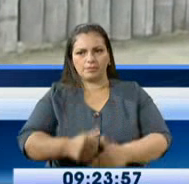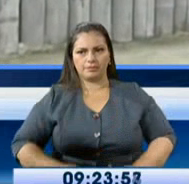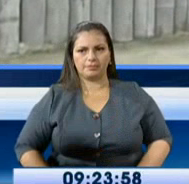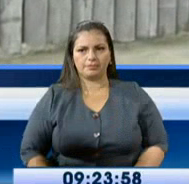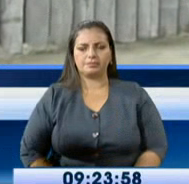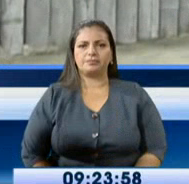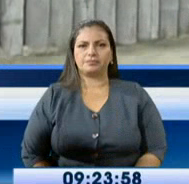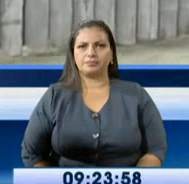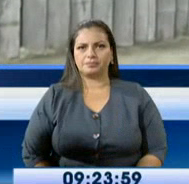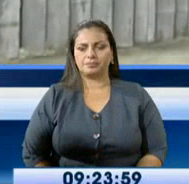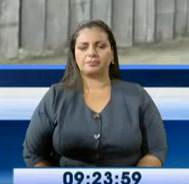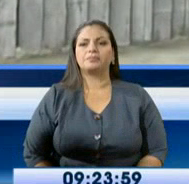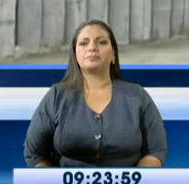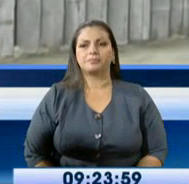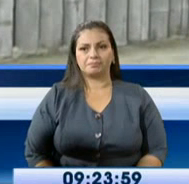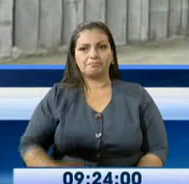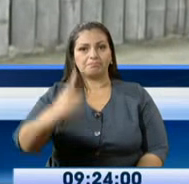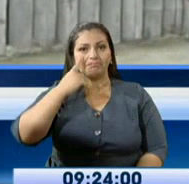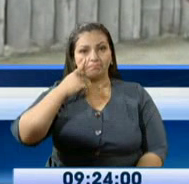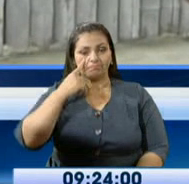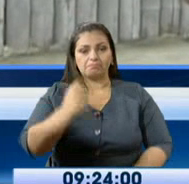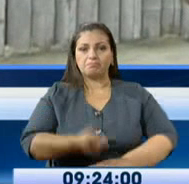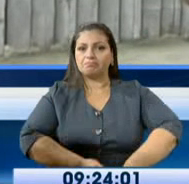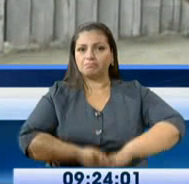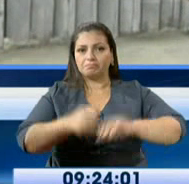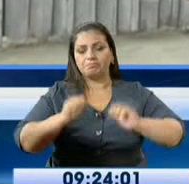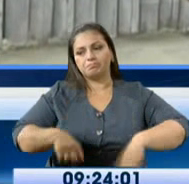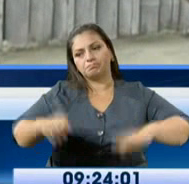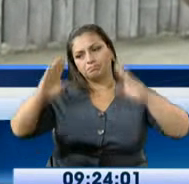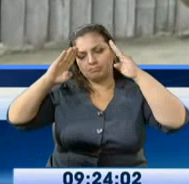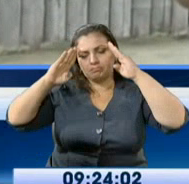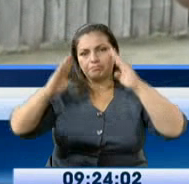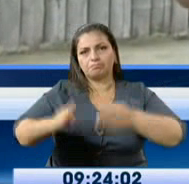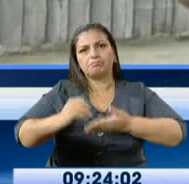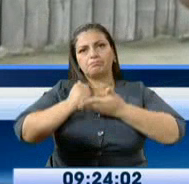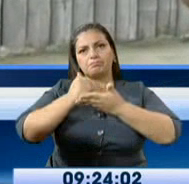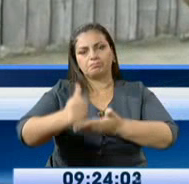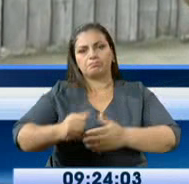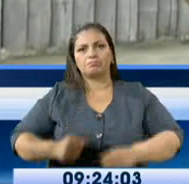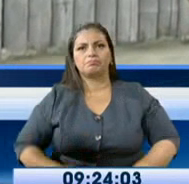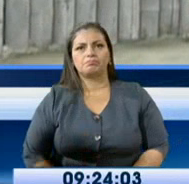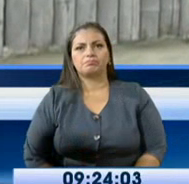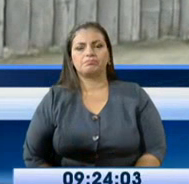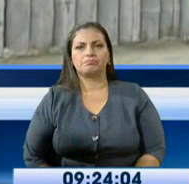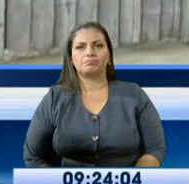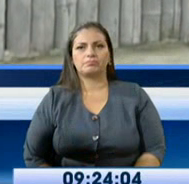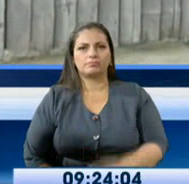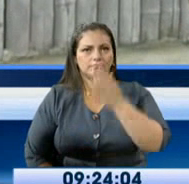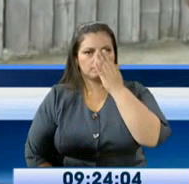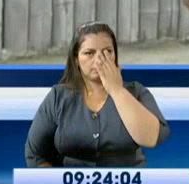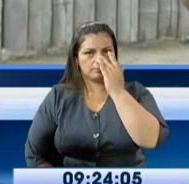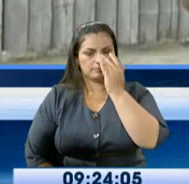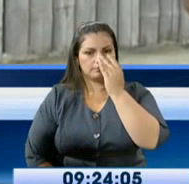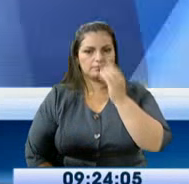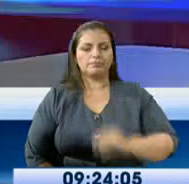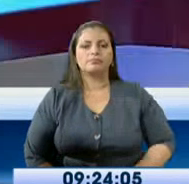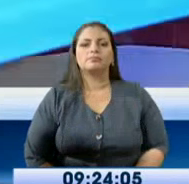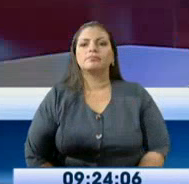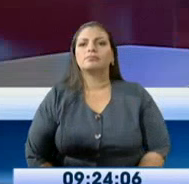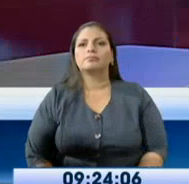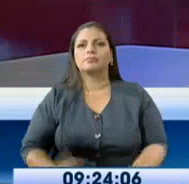Luciola. Esperemos que las autoridades respondan inmediatamente a este llamado. Bueno, y ahora les contamos que una persona murió